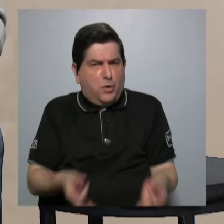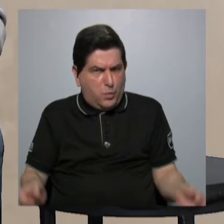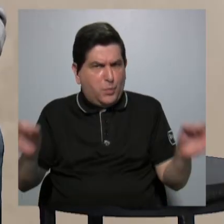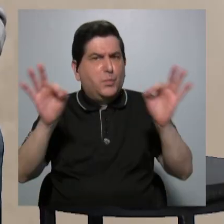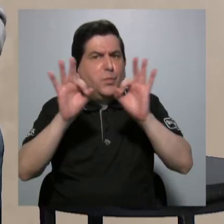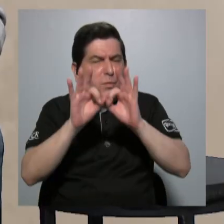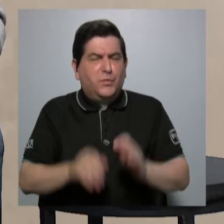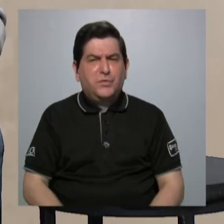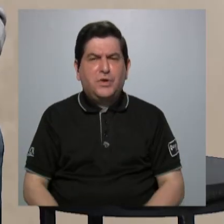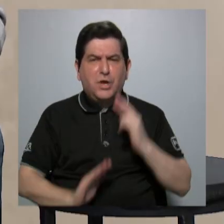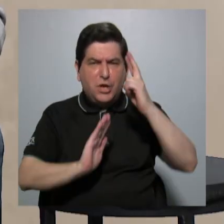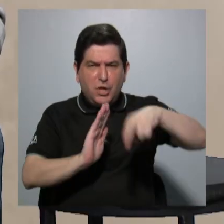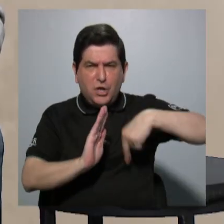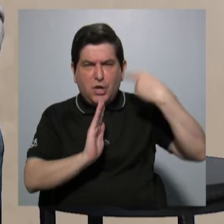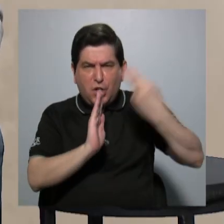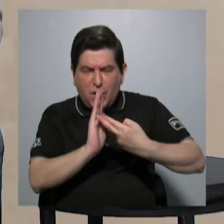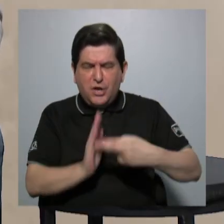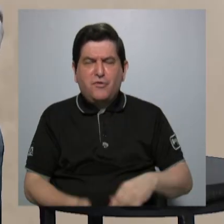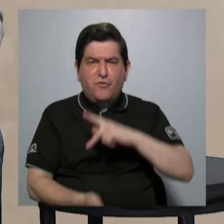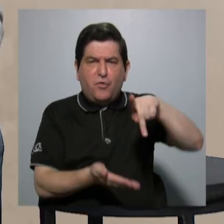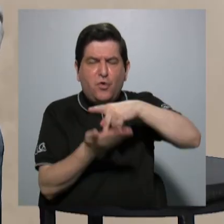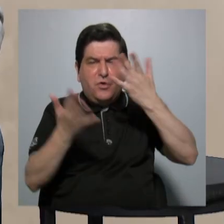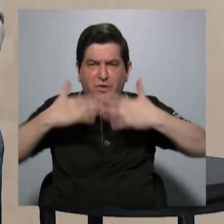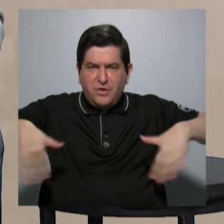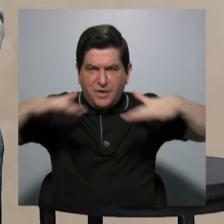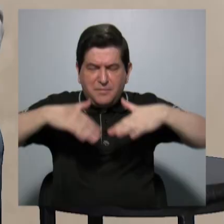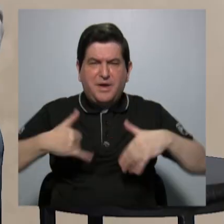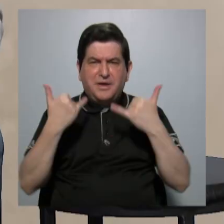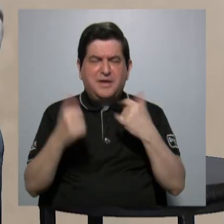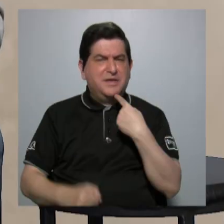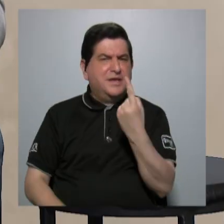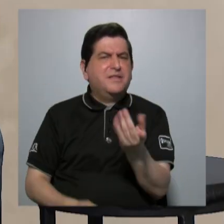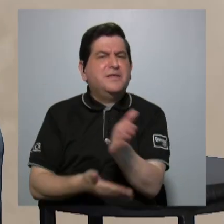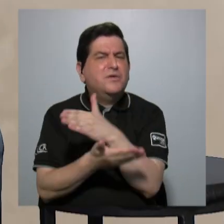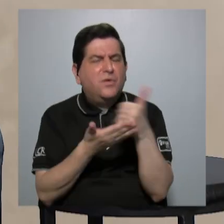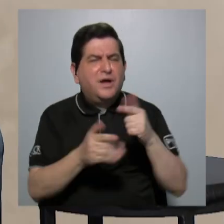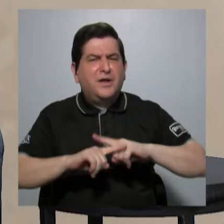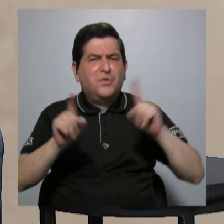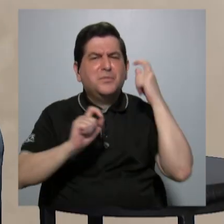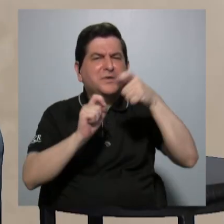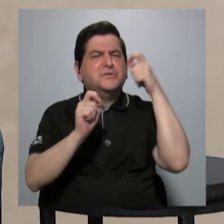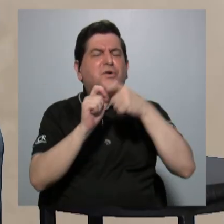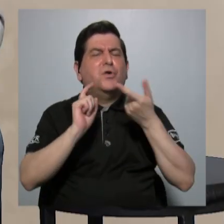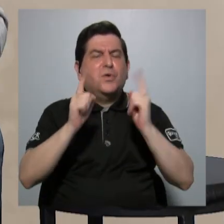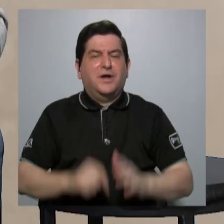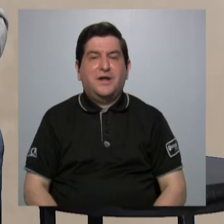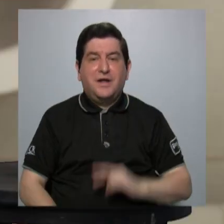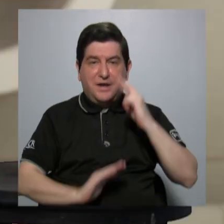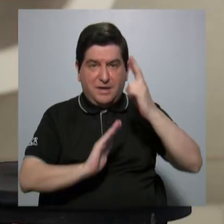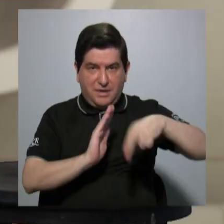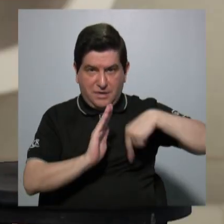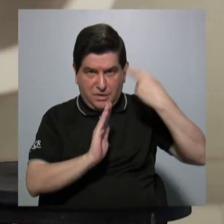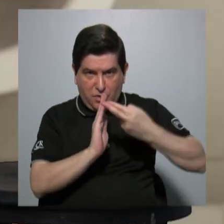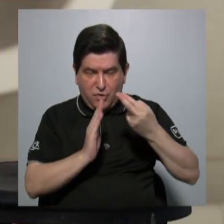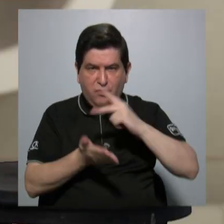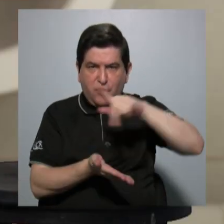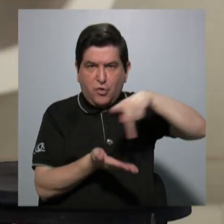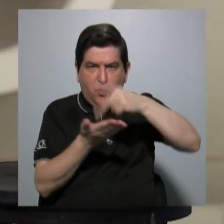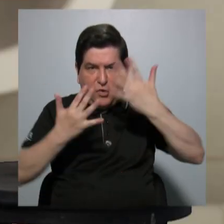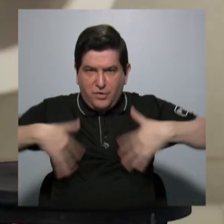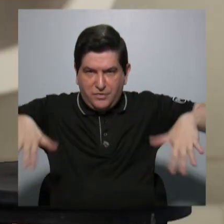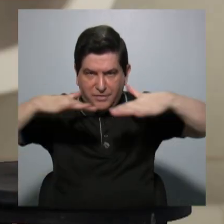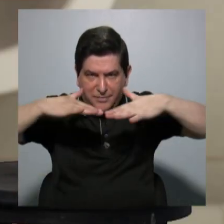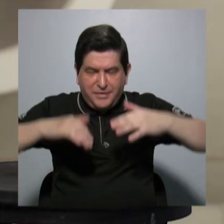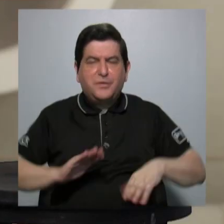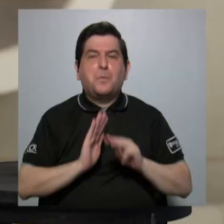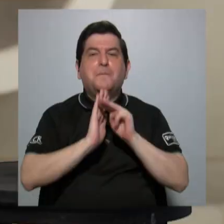Algo fundamental, el papel que deben tener los parques ambientales. Ya usted ha algo mencionado, pero concretamente. El papel de los parques